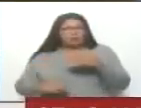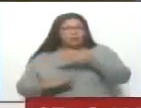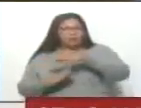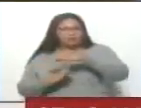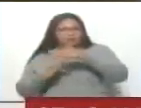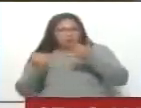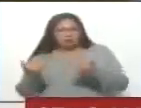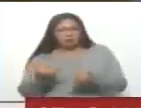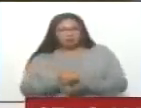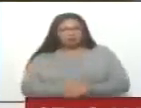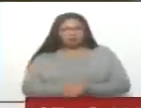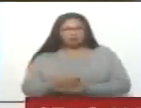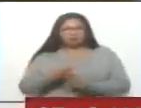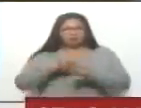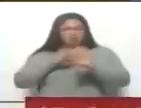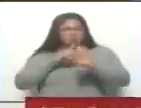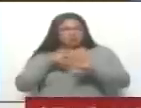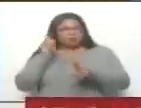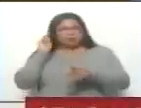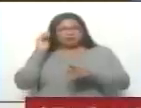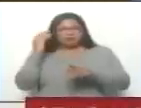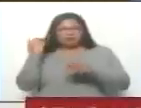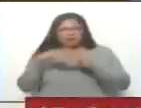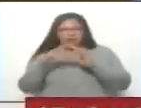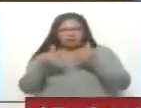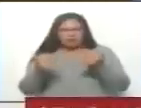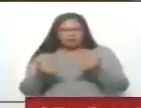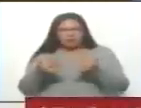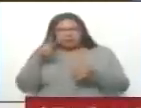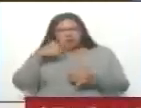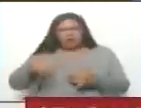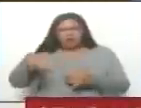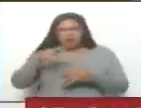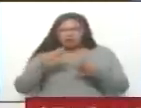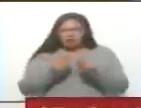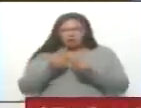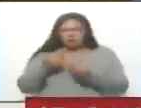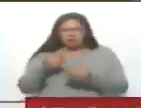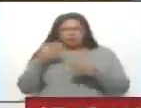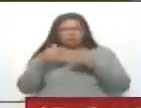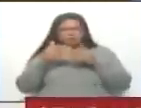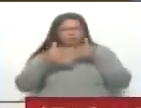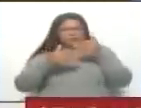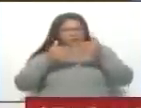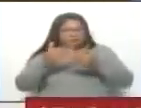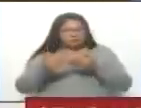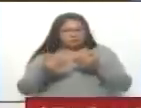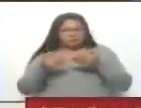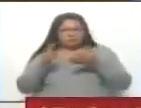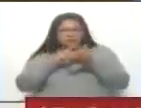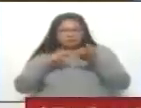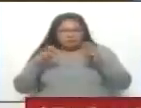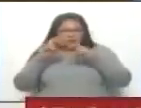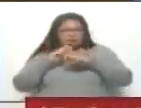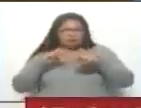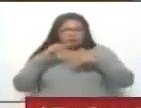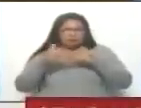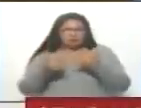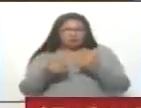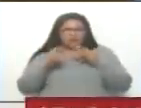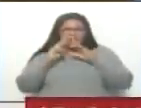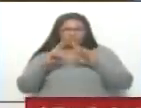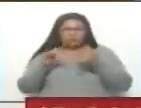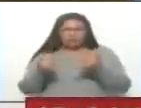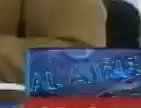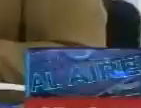Tenemos muchísimos mensajes a través de la cuenta al aire contigo y vamos en la medida de lo posible de revisar algunos para que pueda responder el